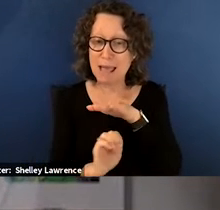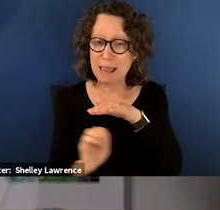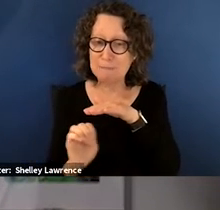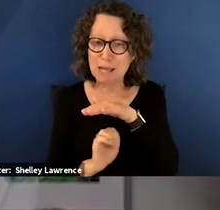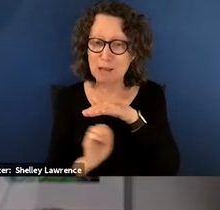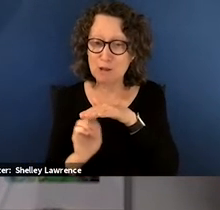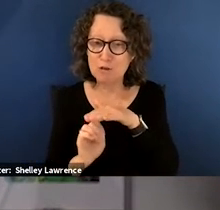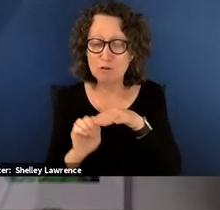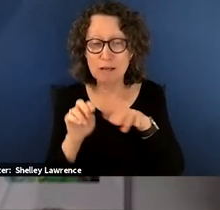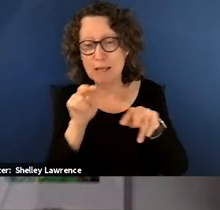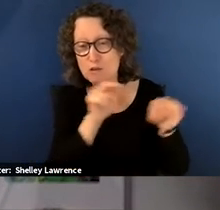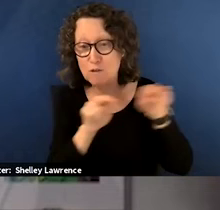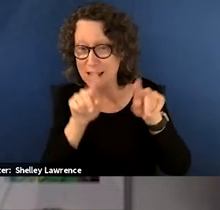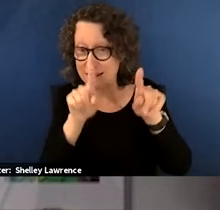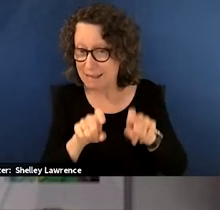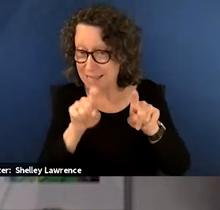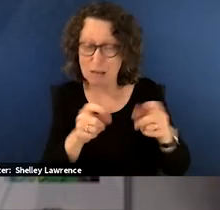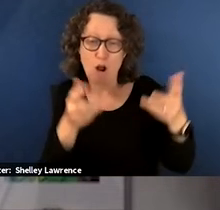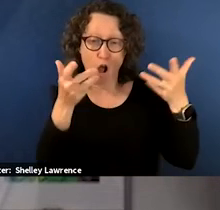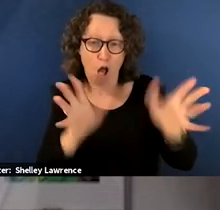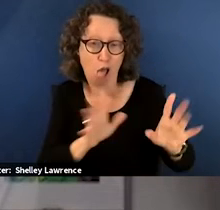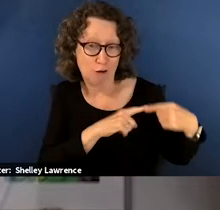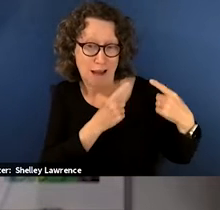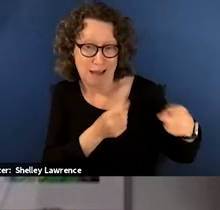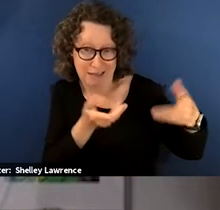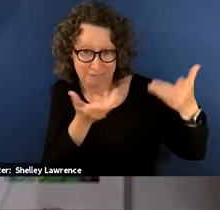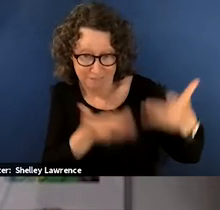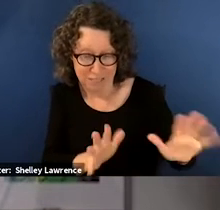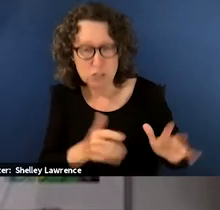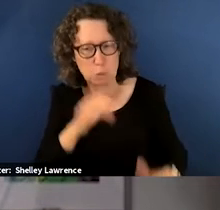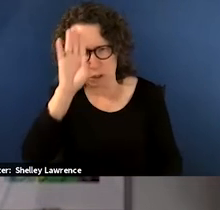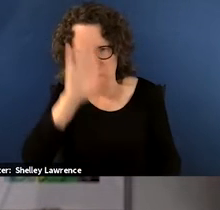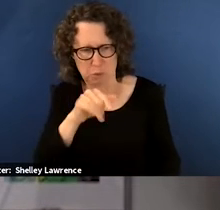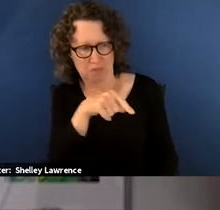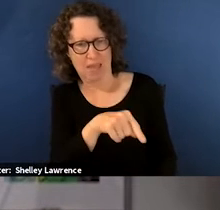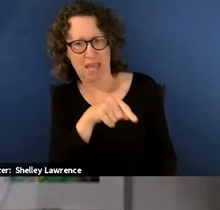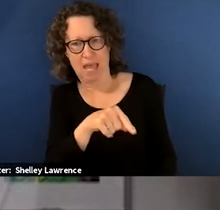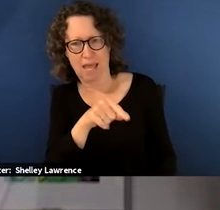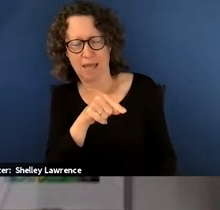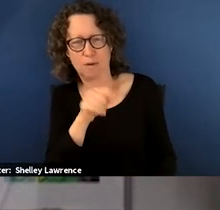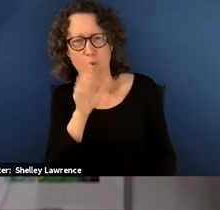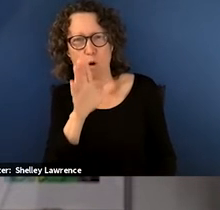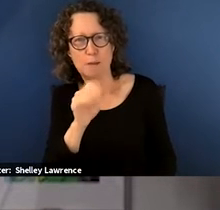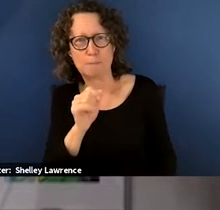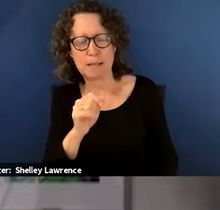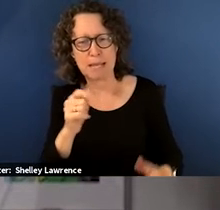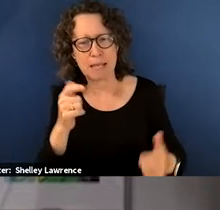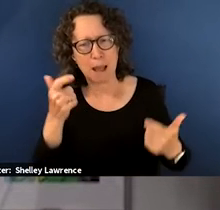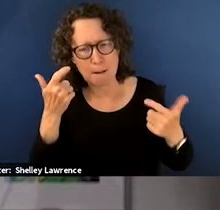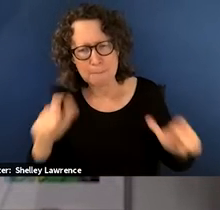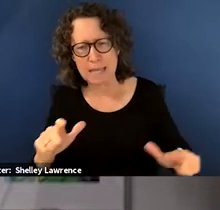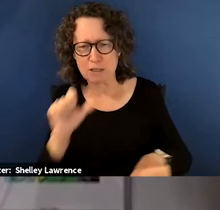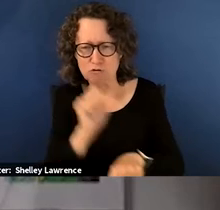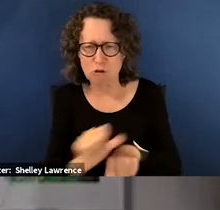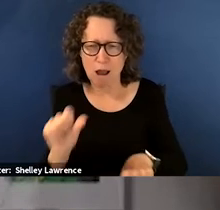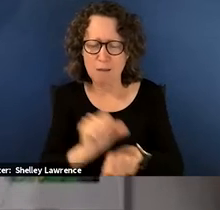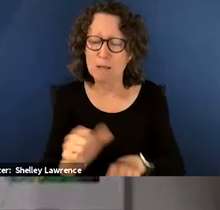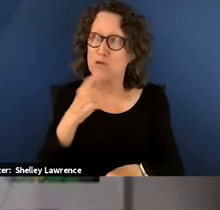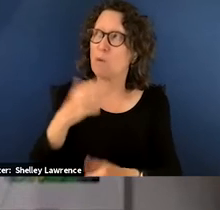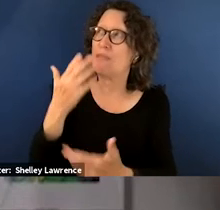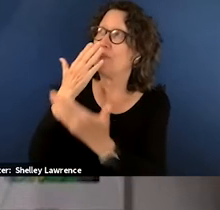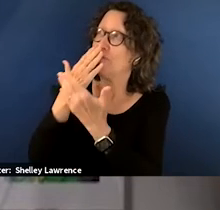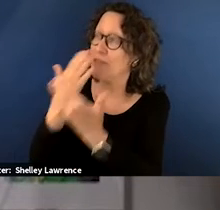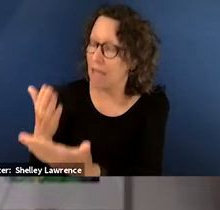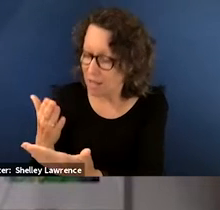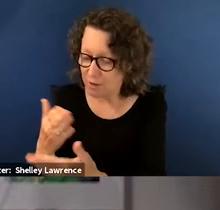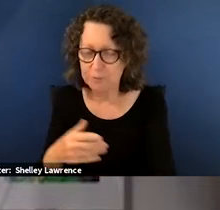porcentaje de pruebas de monitoreo en las escuelas primarias que se han completado. Nosotros sabíamos que esto iba a ser una tarea monumental,